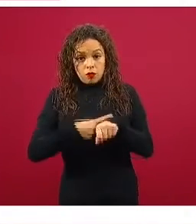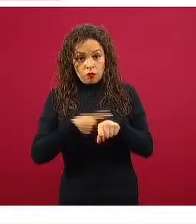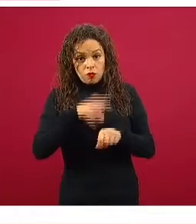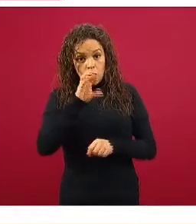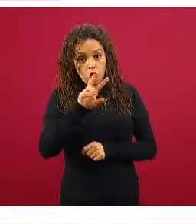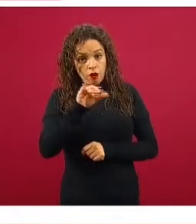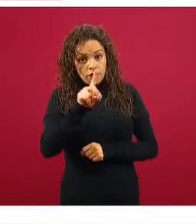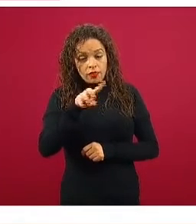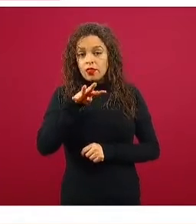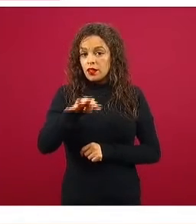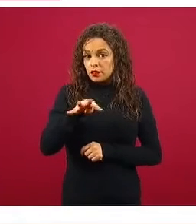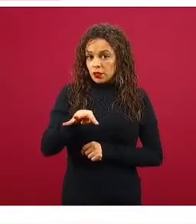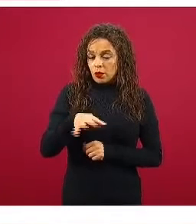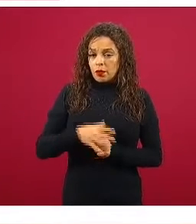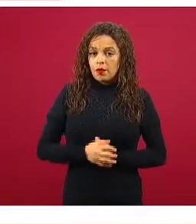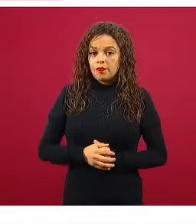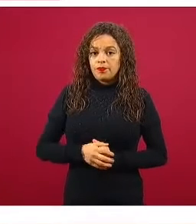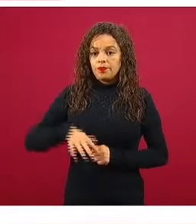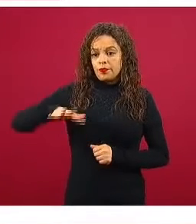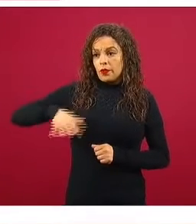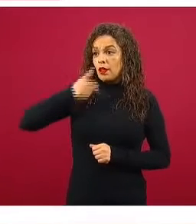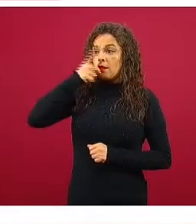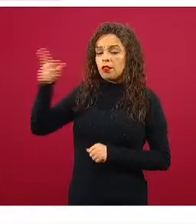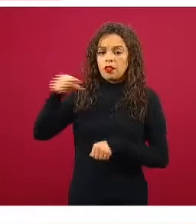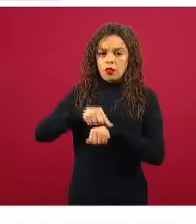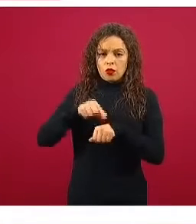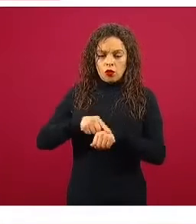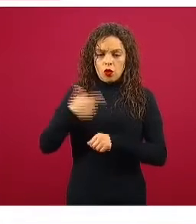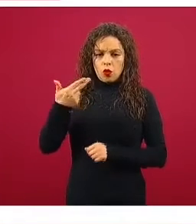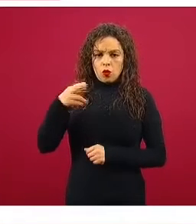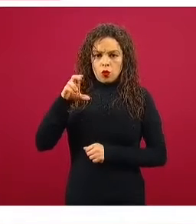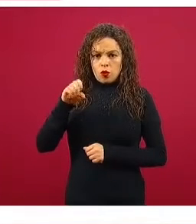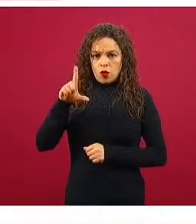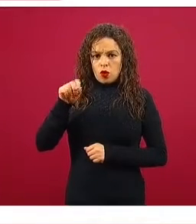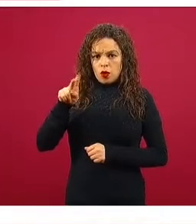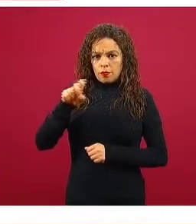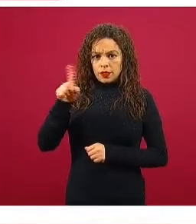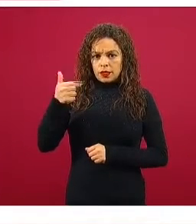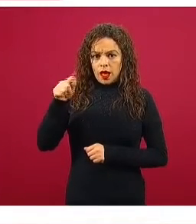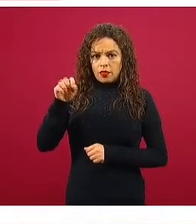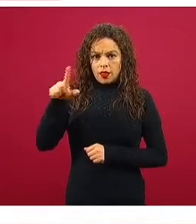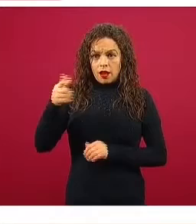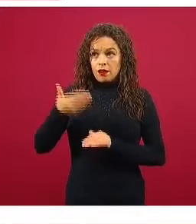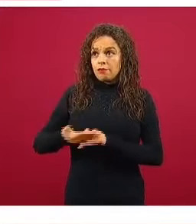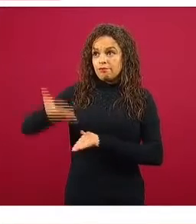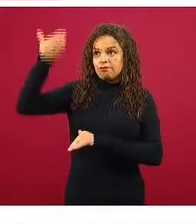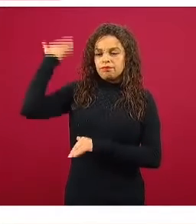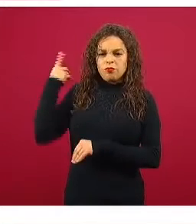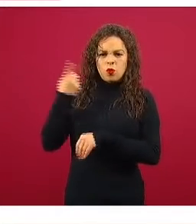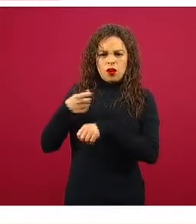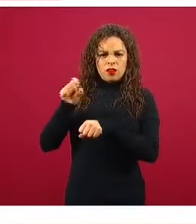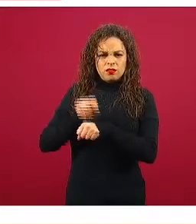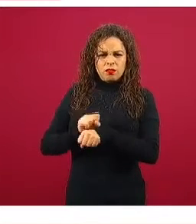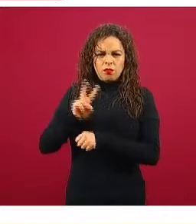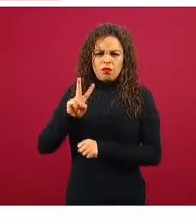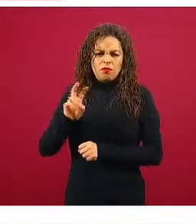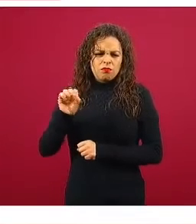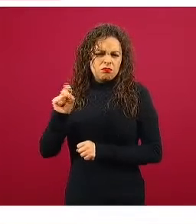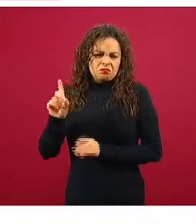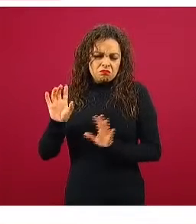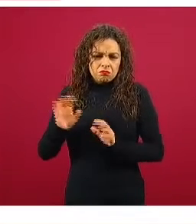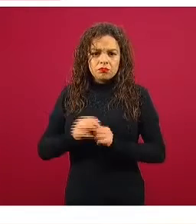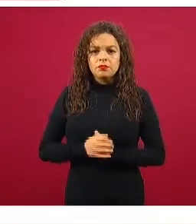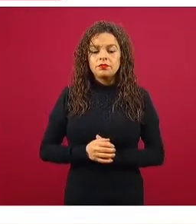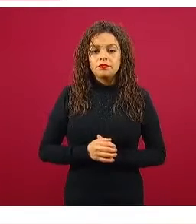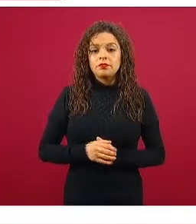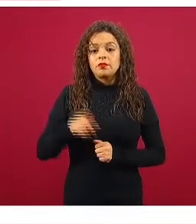comentaba el doctor Hugo López-Gatell el pasado fin de semana, que se utiliza diferente